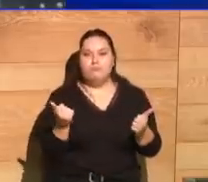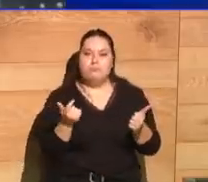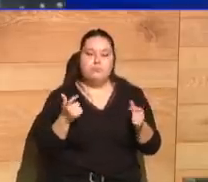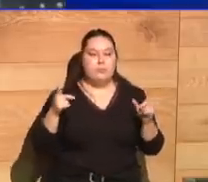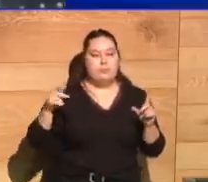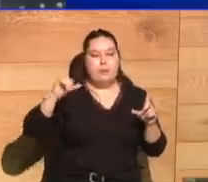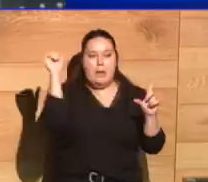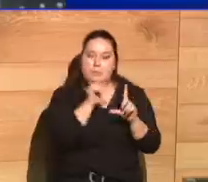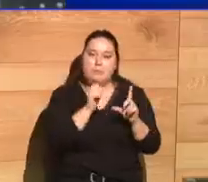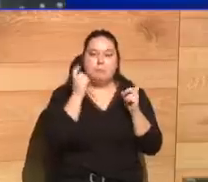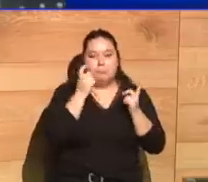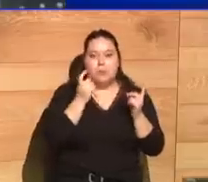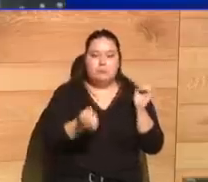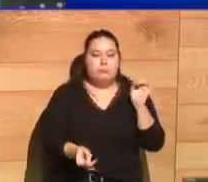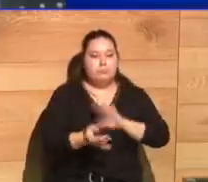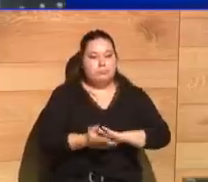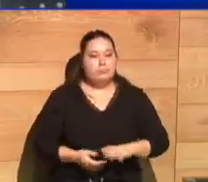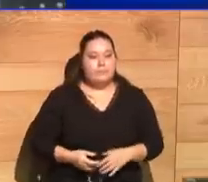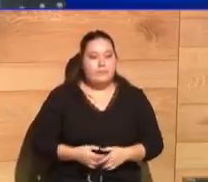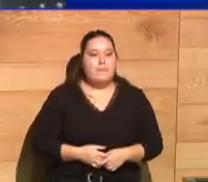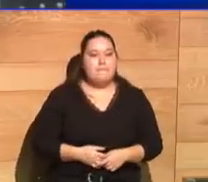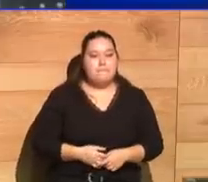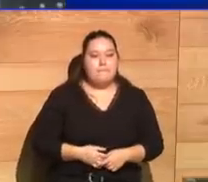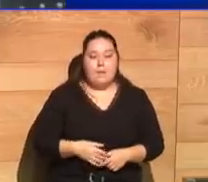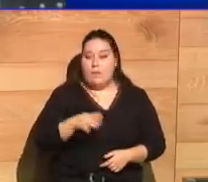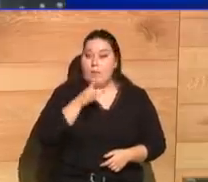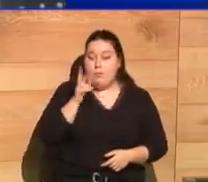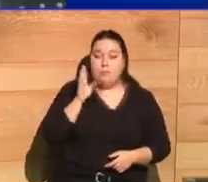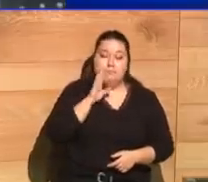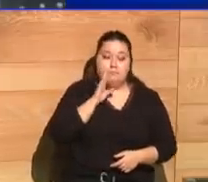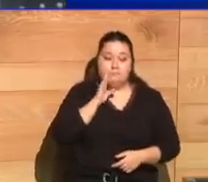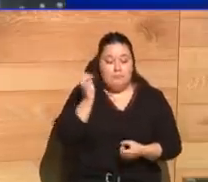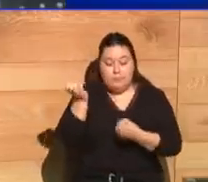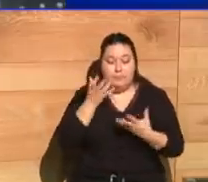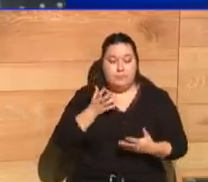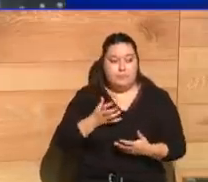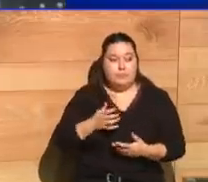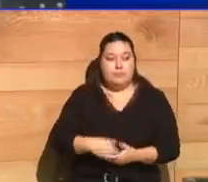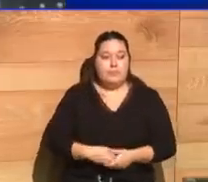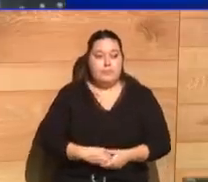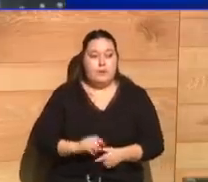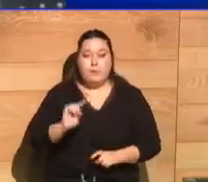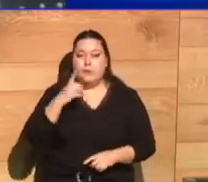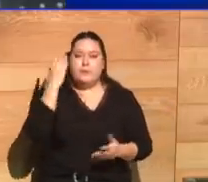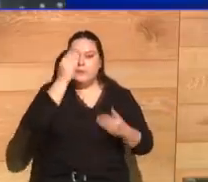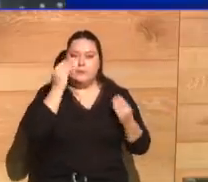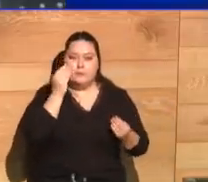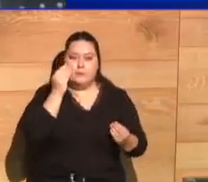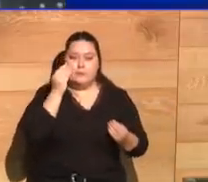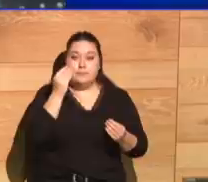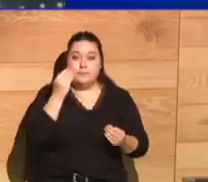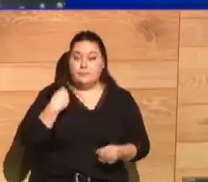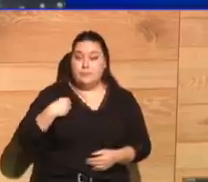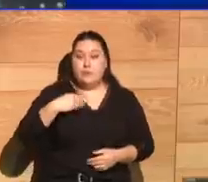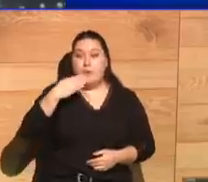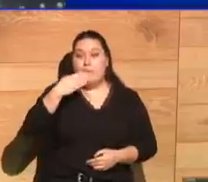película. En principio, bueno, ahora me lo contaréis, ¿no? Pero en principio lo primero que piensan es... Como el Batman